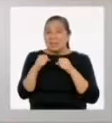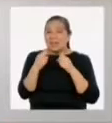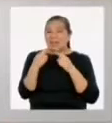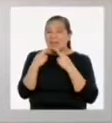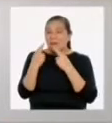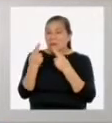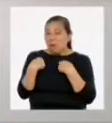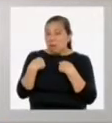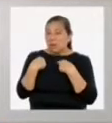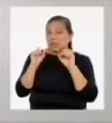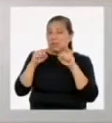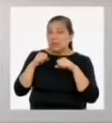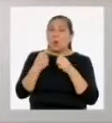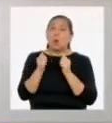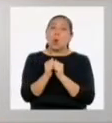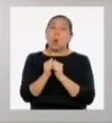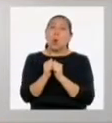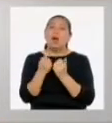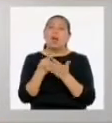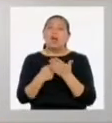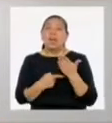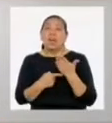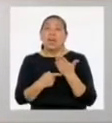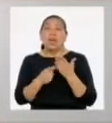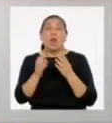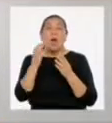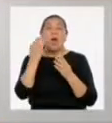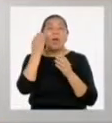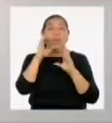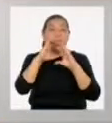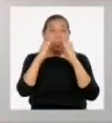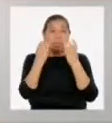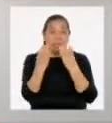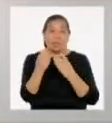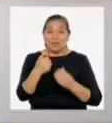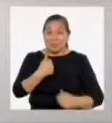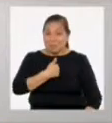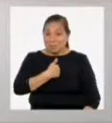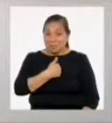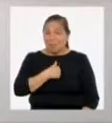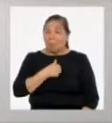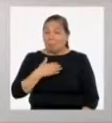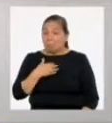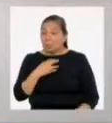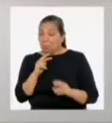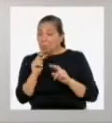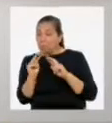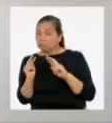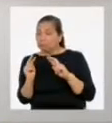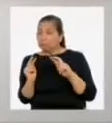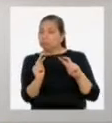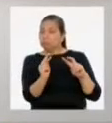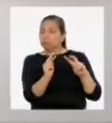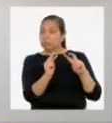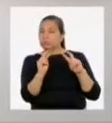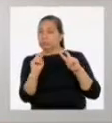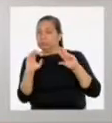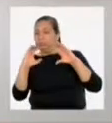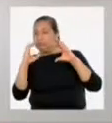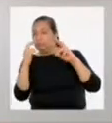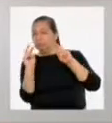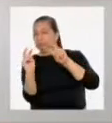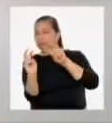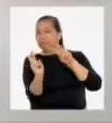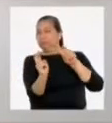nos brindan información. Con el análisis que los arqueólogos y nosotros mismos podemos realizar al observar